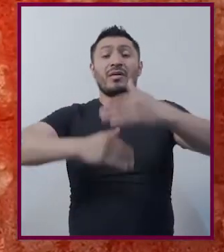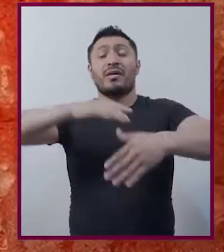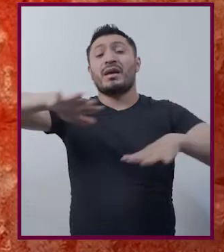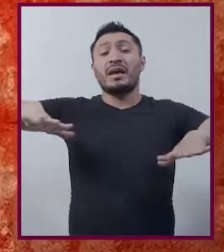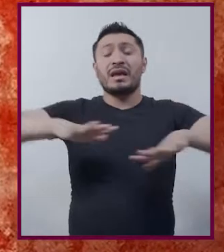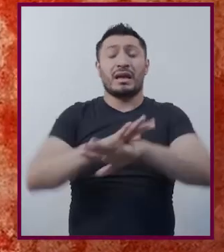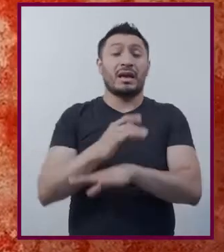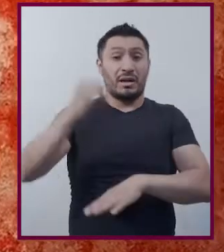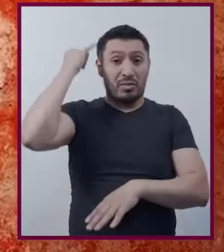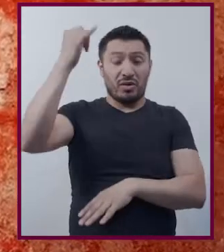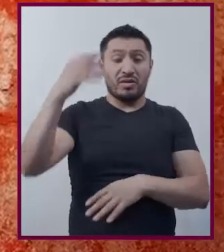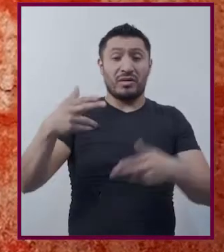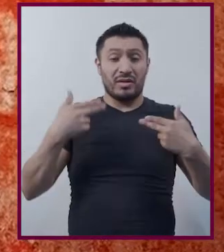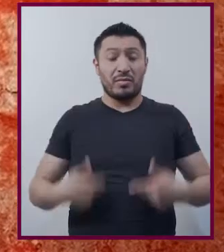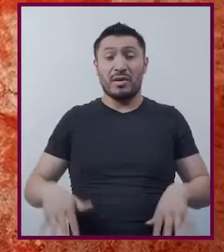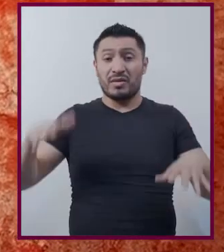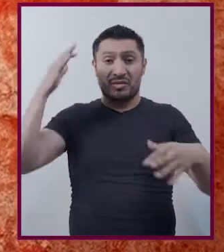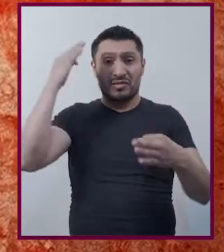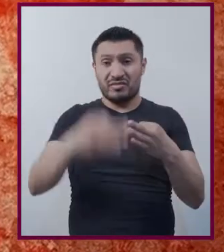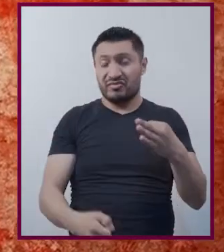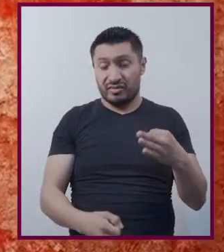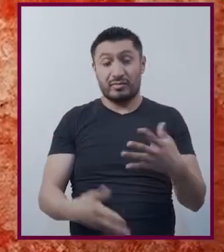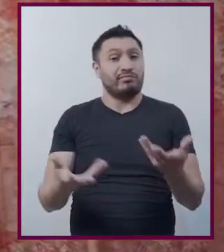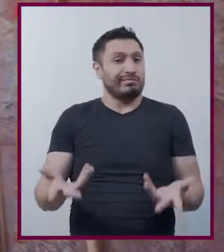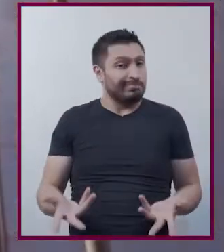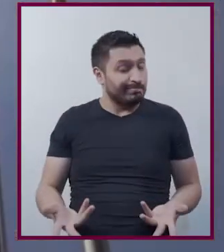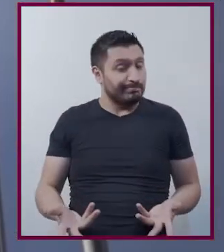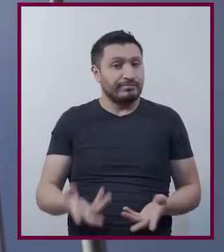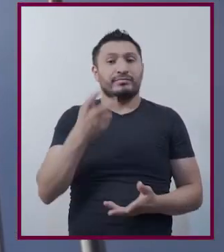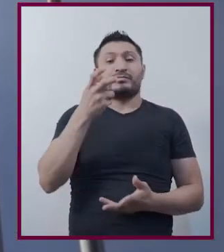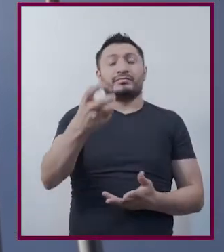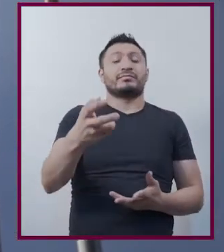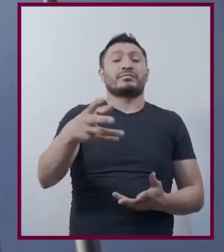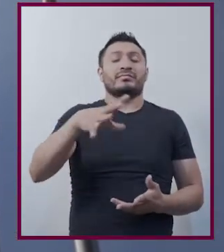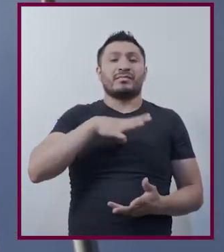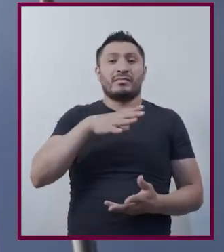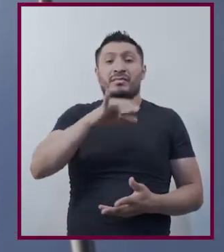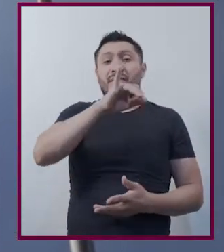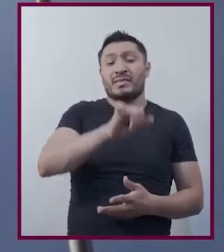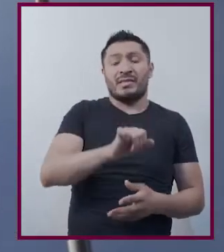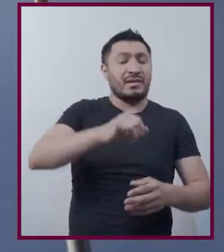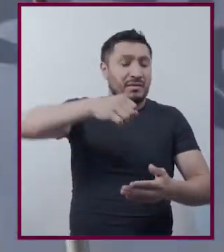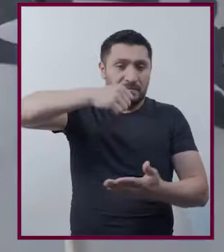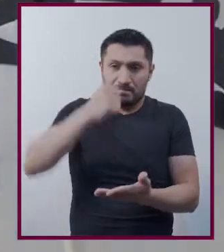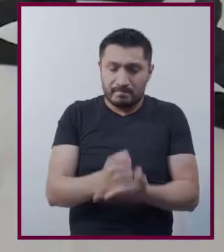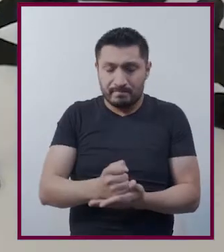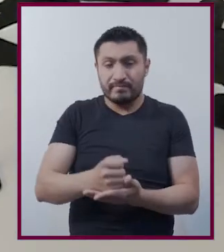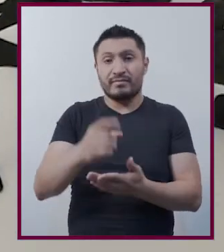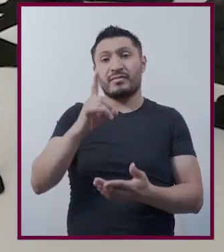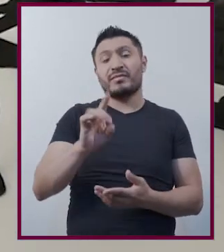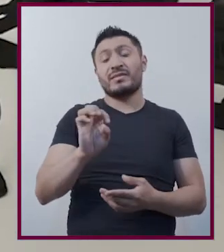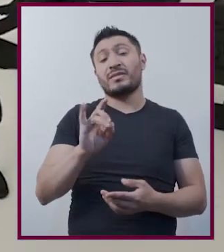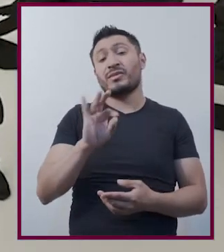de la humanidad, la cual, a partir de entonces, tendrá que adoptar sí o sí la democracia liberal como forma definitiva